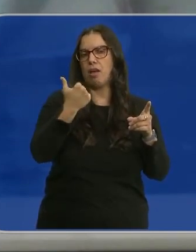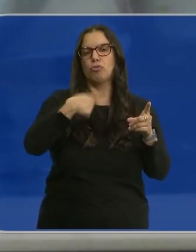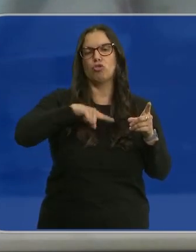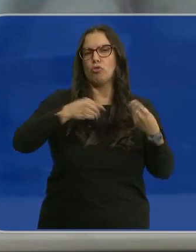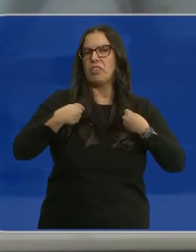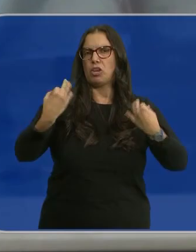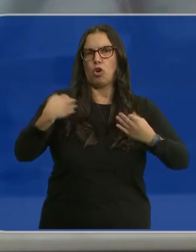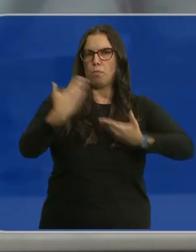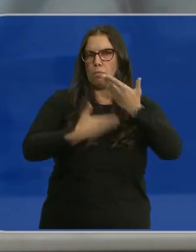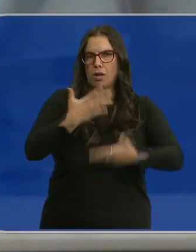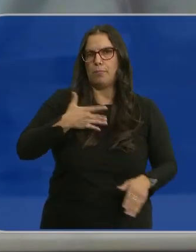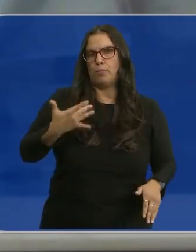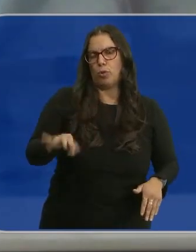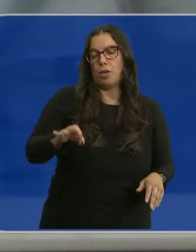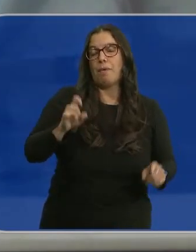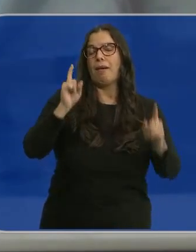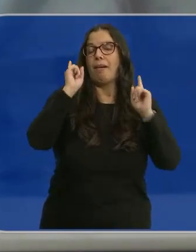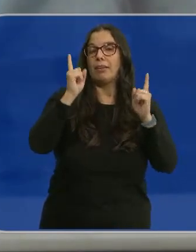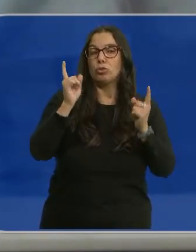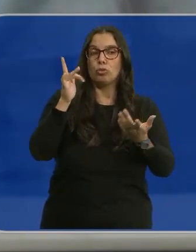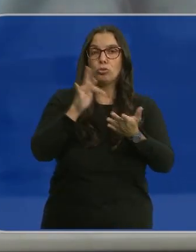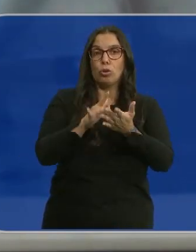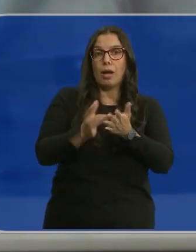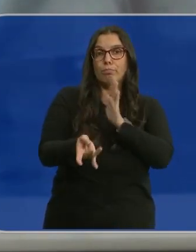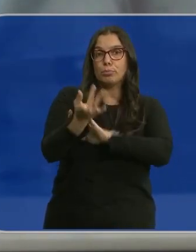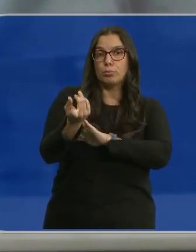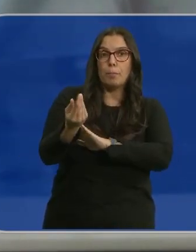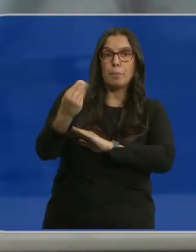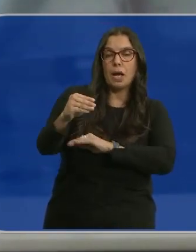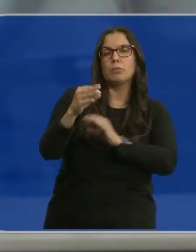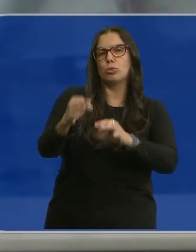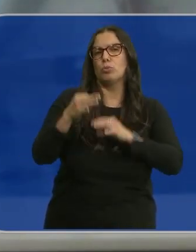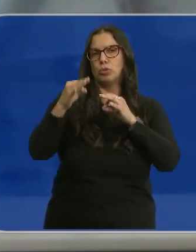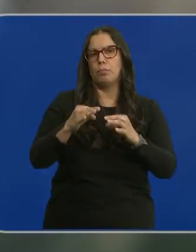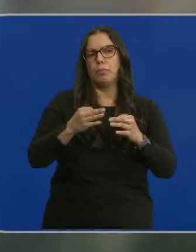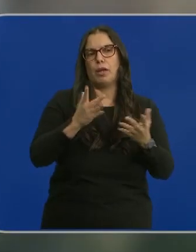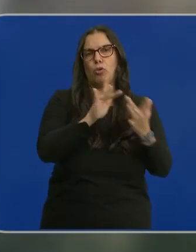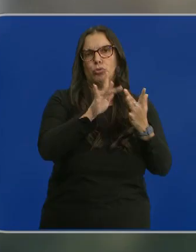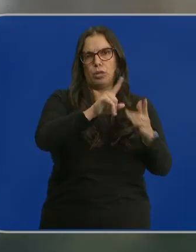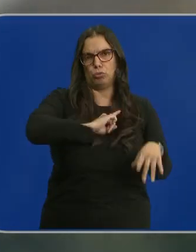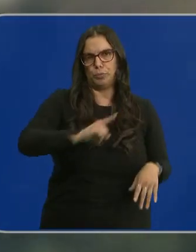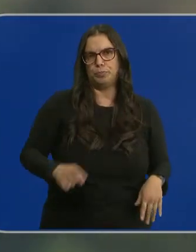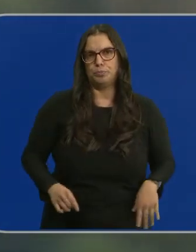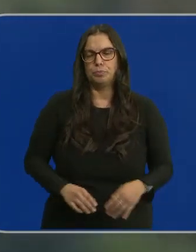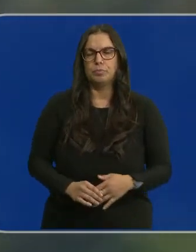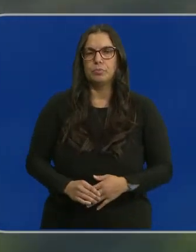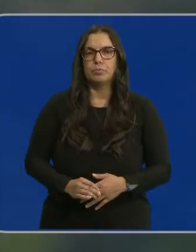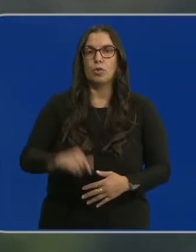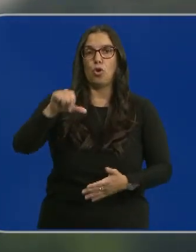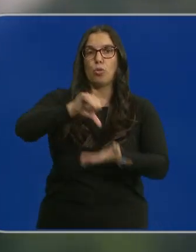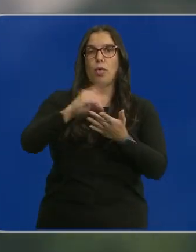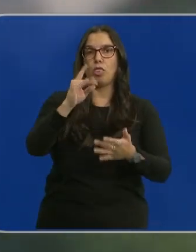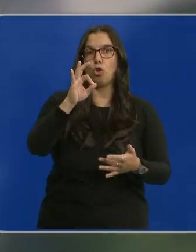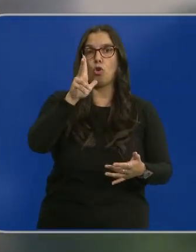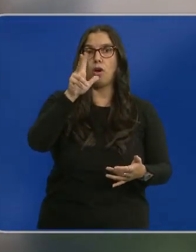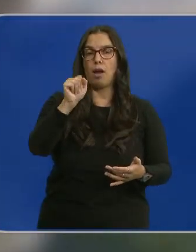realizáramos una vida normal y que en el caso de que hubiera algún suceso más, pues como siempre estarían en contacto con nosotros. Hoy Doha